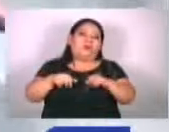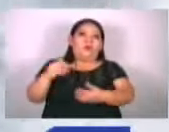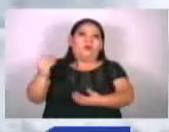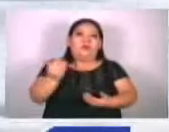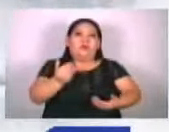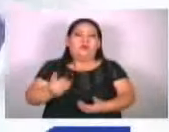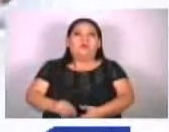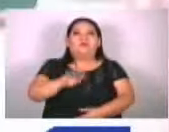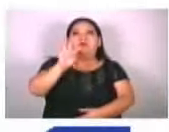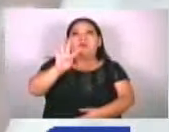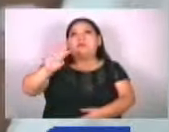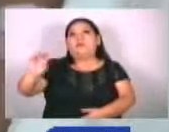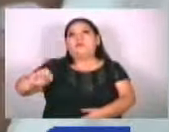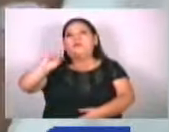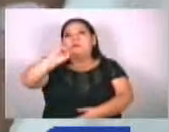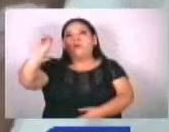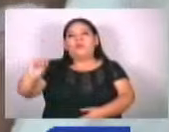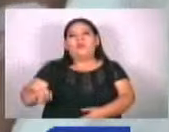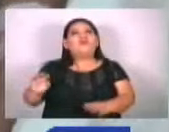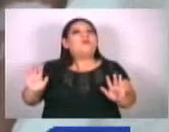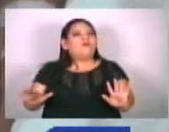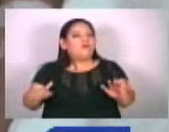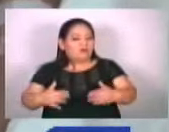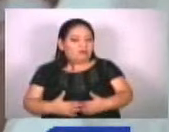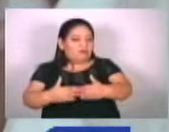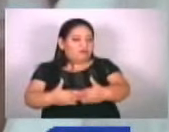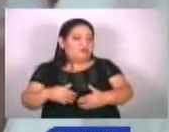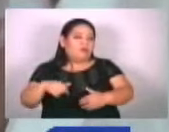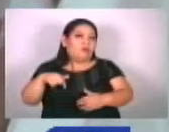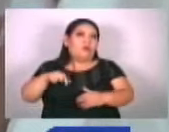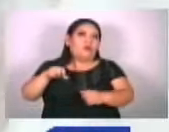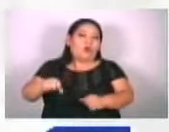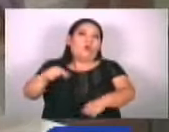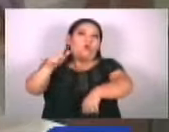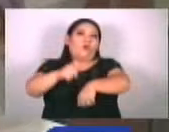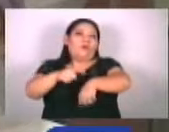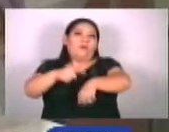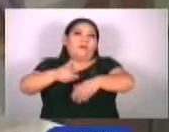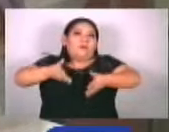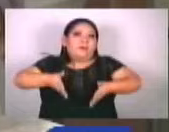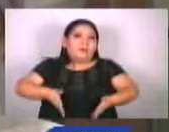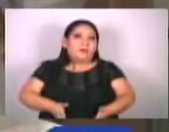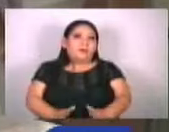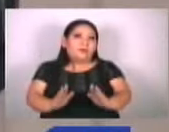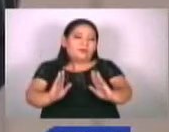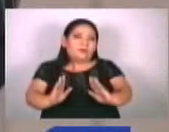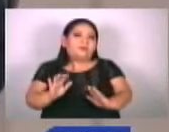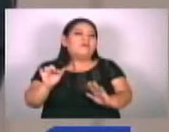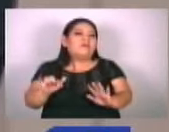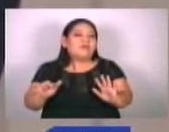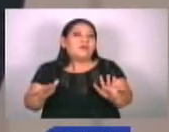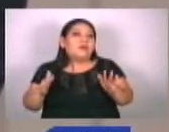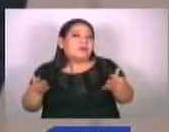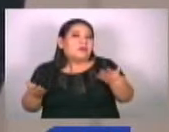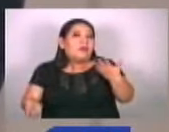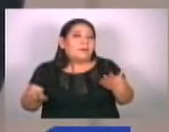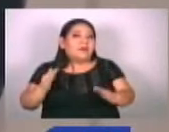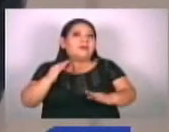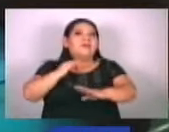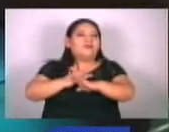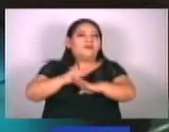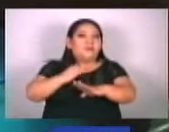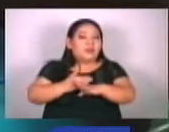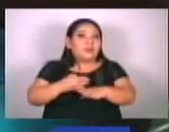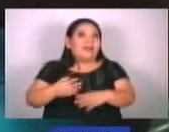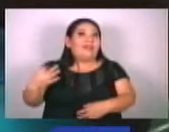del 40% de las muertes fetales son durante el parto. Estos decesos, en su mayoría, pueden evitarse con